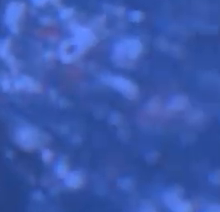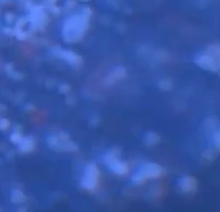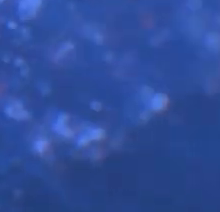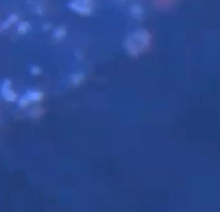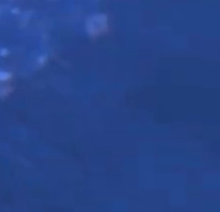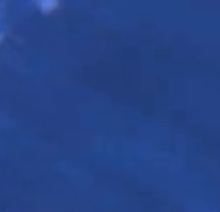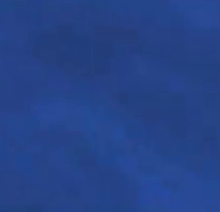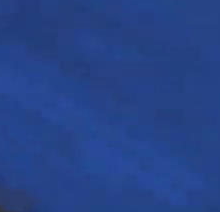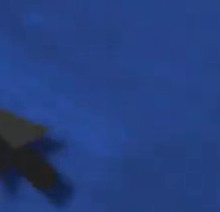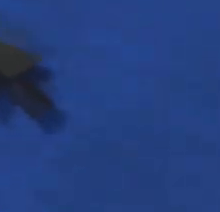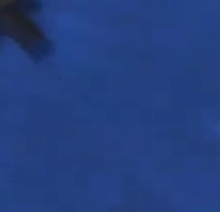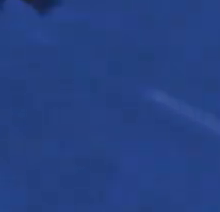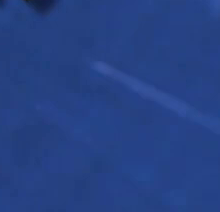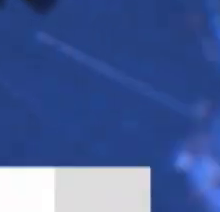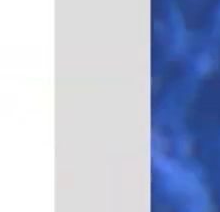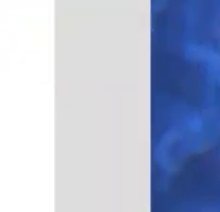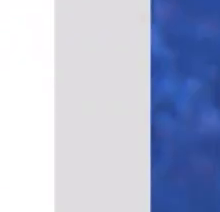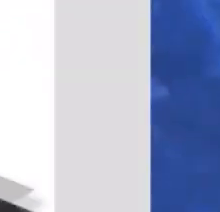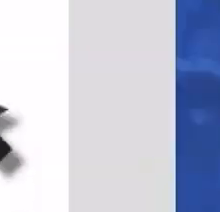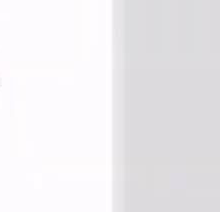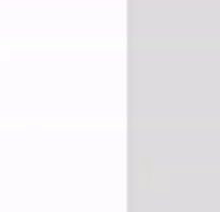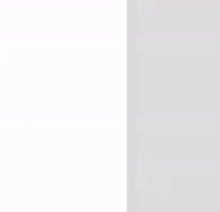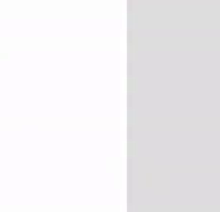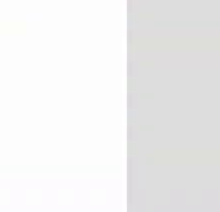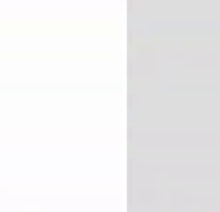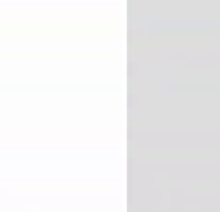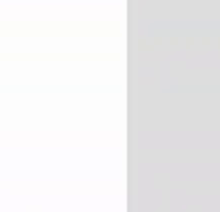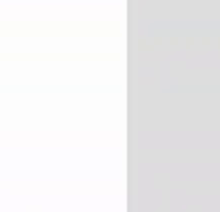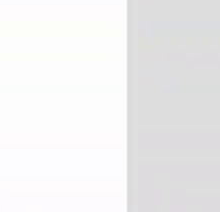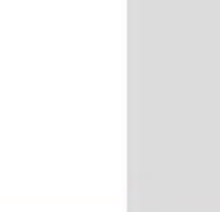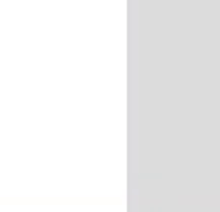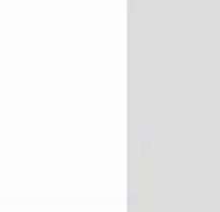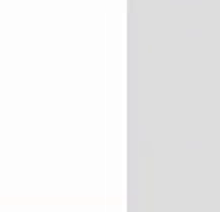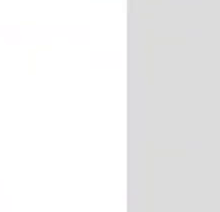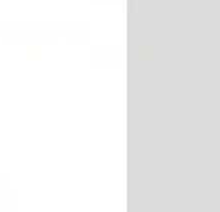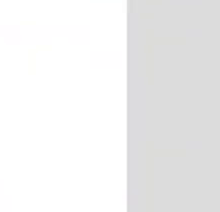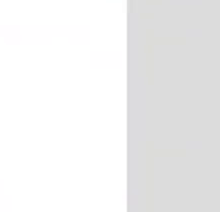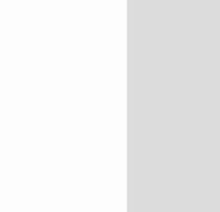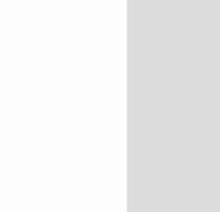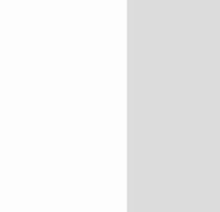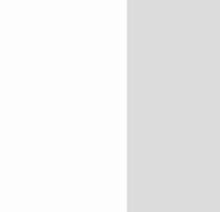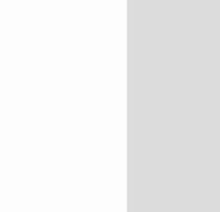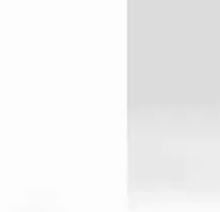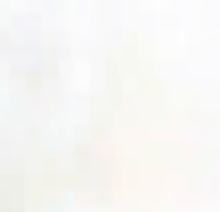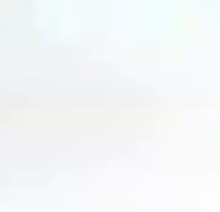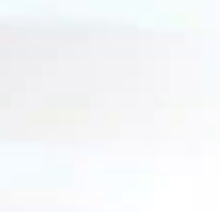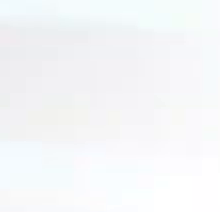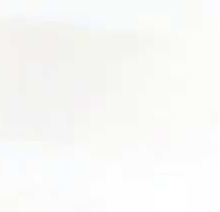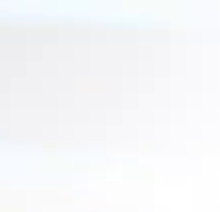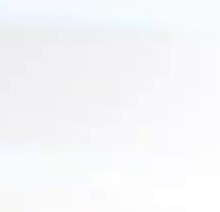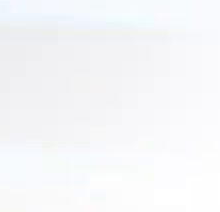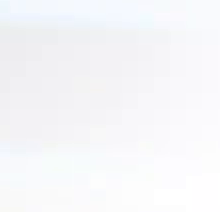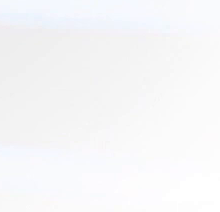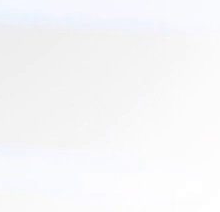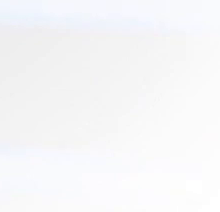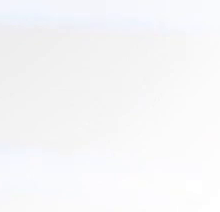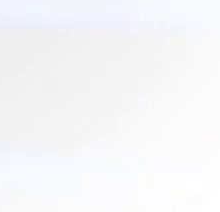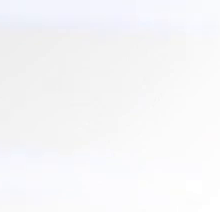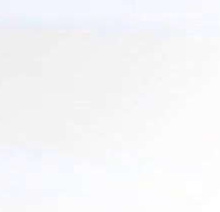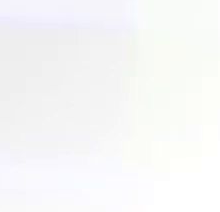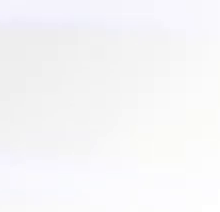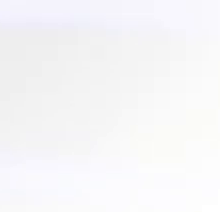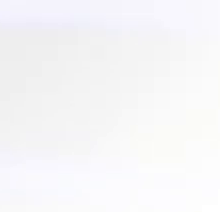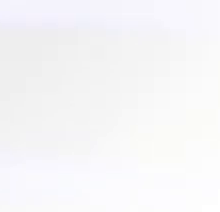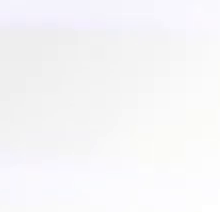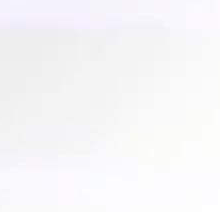pública fm punto s y solo haz clic aquí y estarás bien informado y no te olvides de sintonizarnos